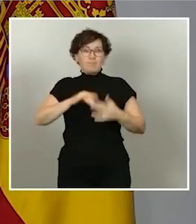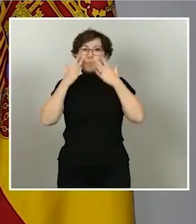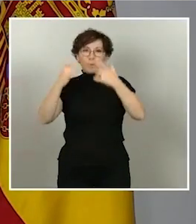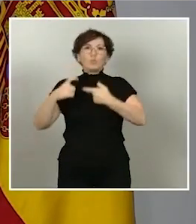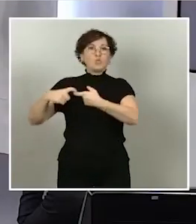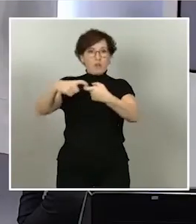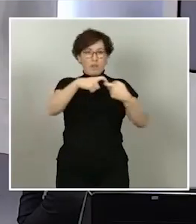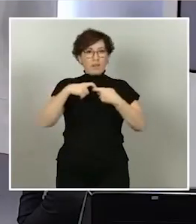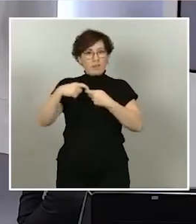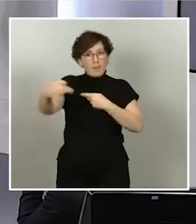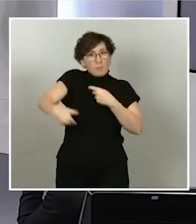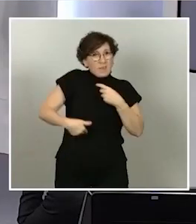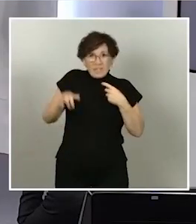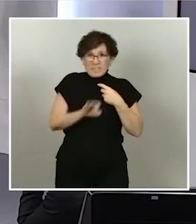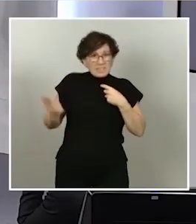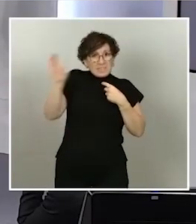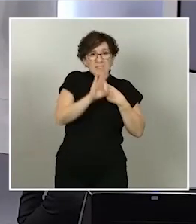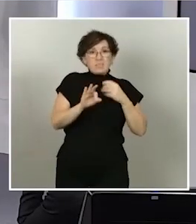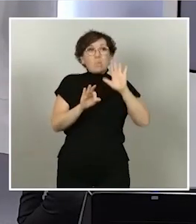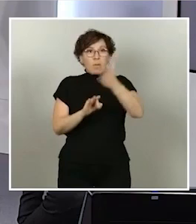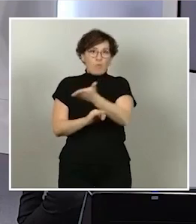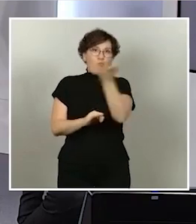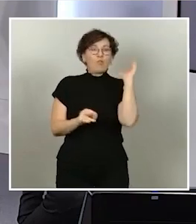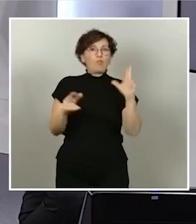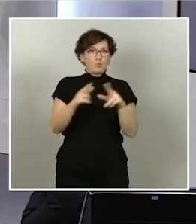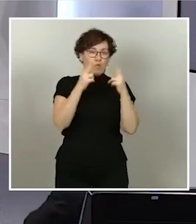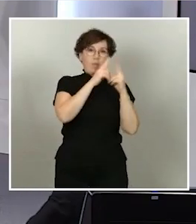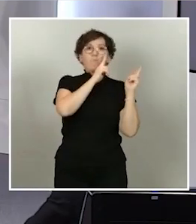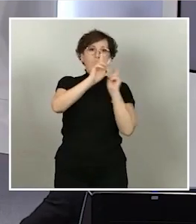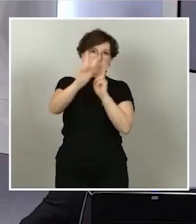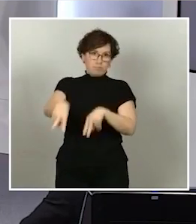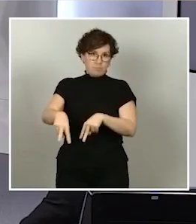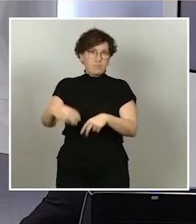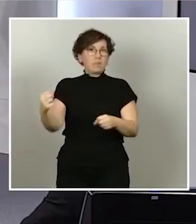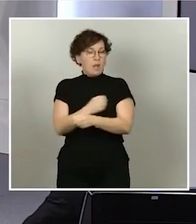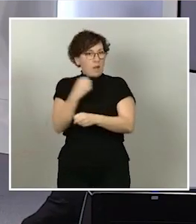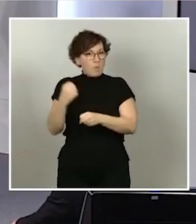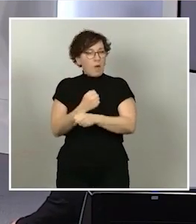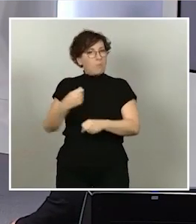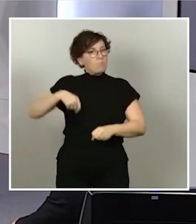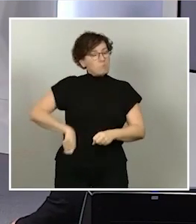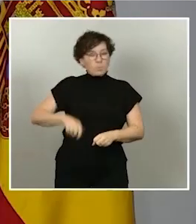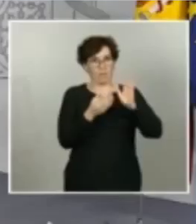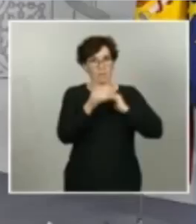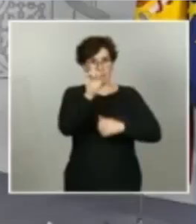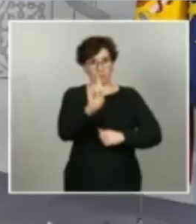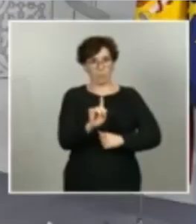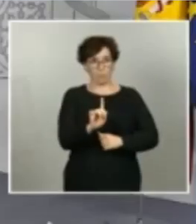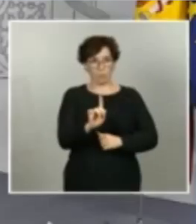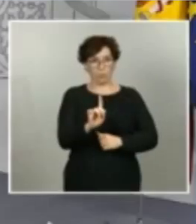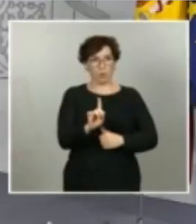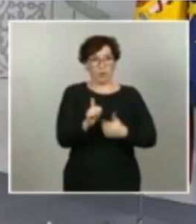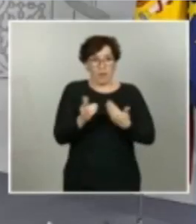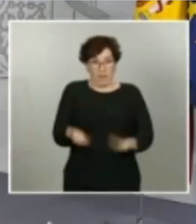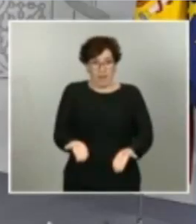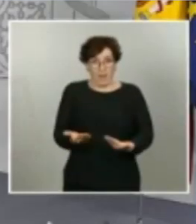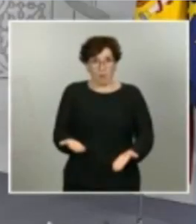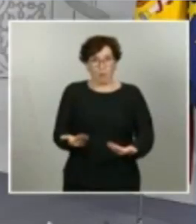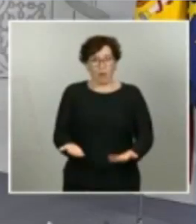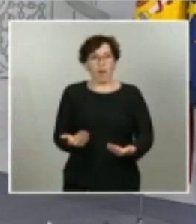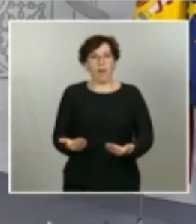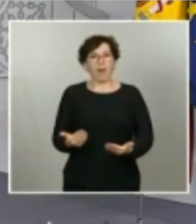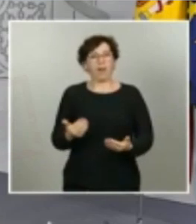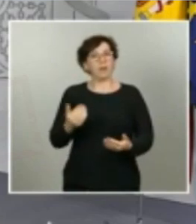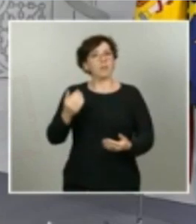de las iglesias evangélicas que tenían previsto hacer una reunión un encuentro el viernes día 6 de marzo y como